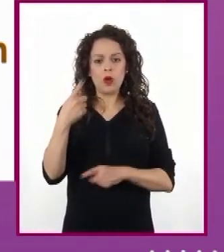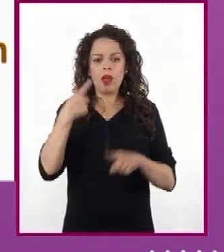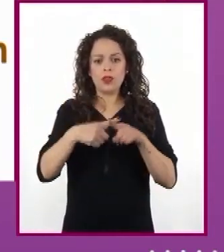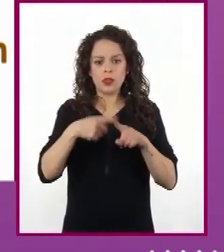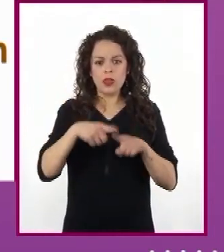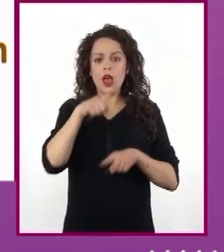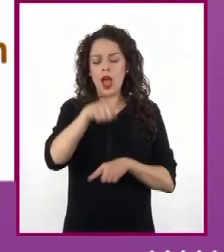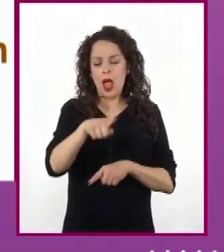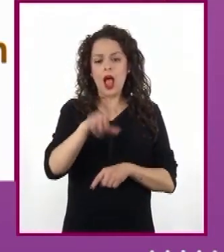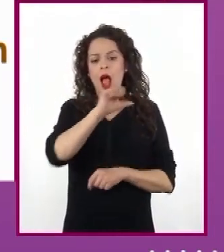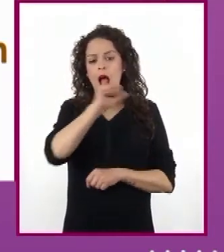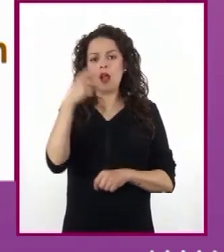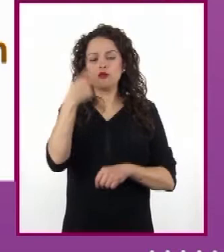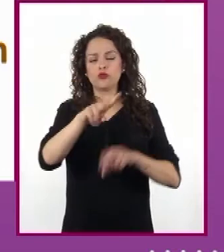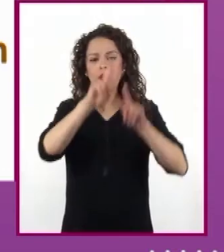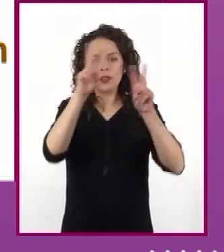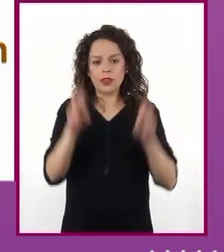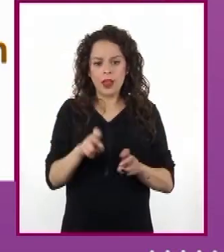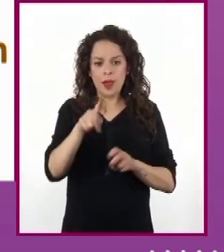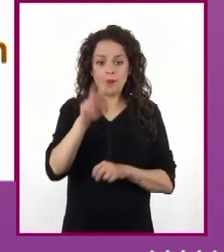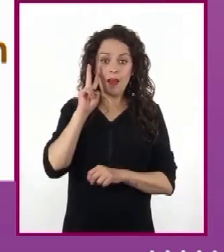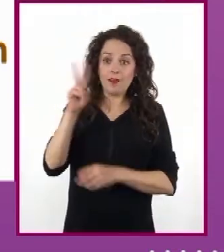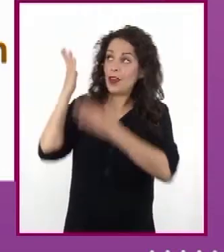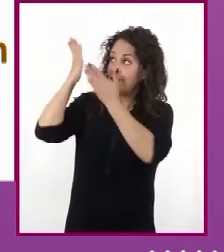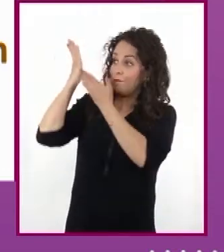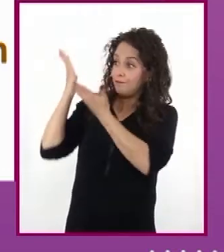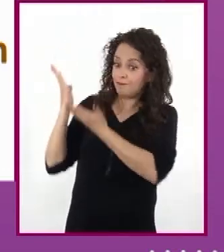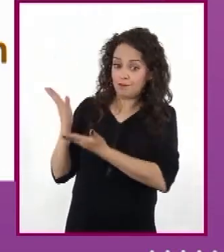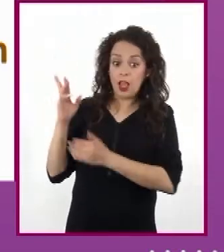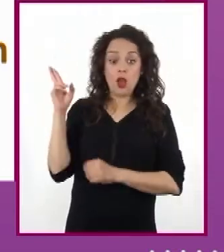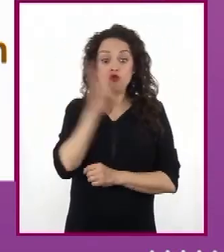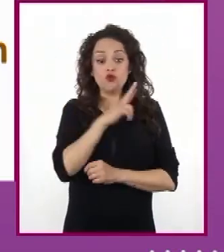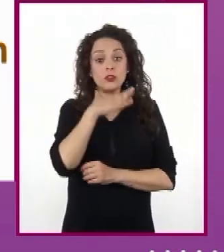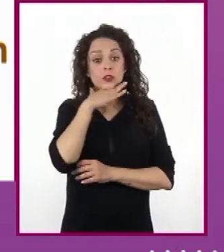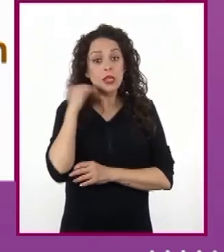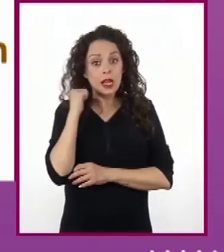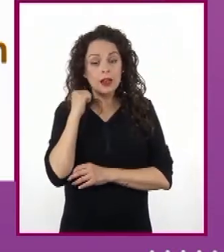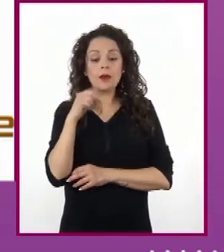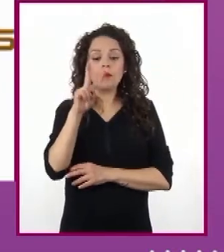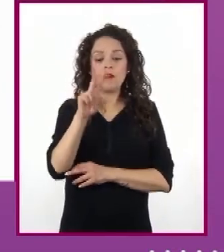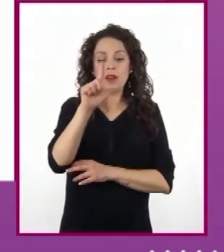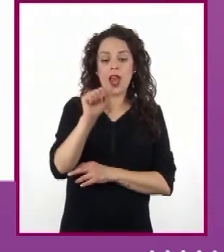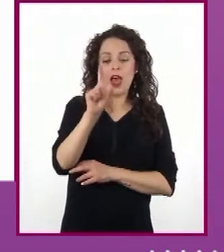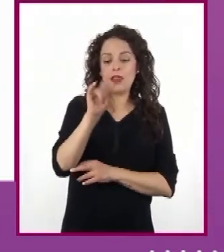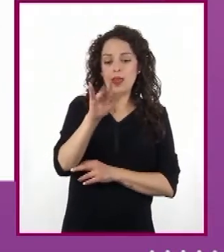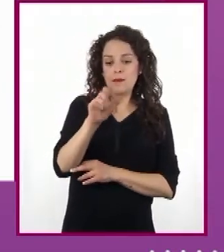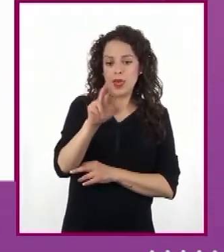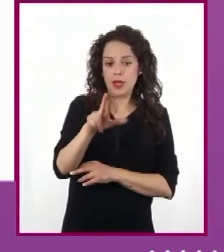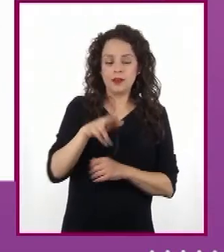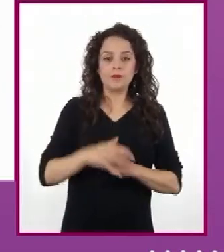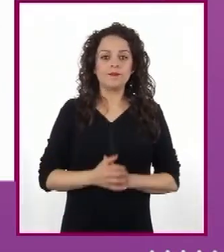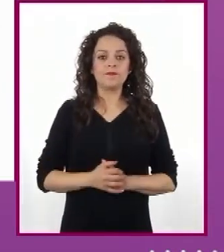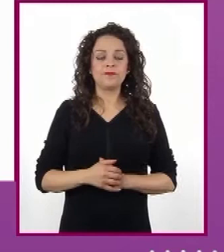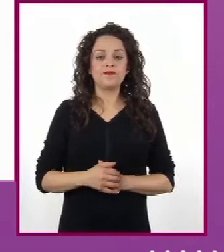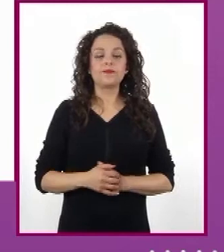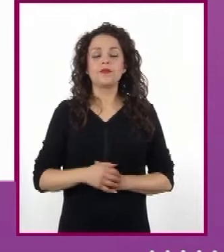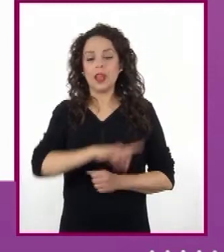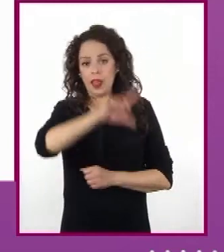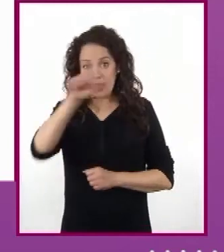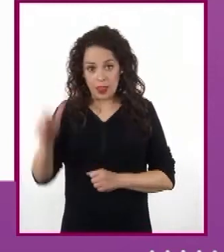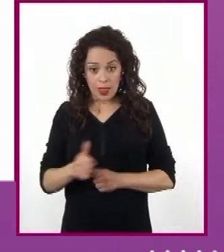geógrafo, meteorólogo y botánico ruso-alemán Vladimir Köppen. Posteriormente,